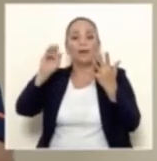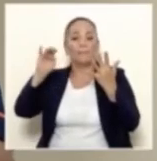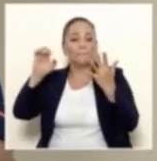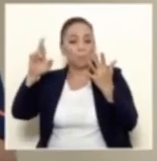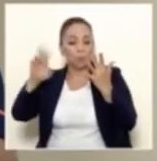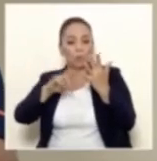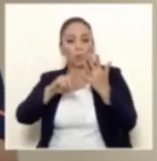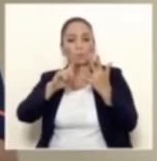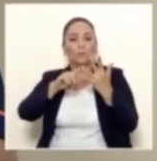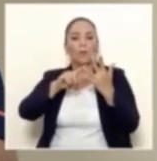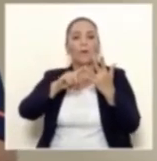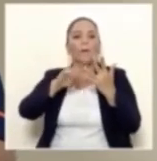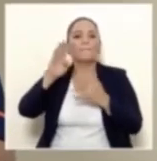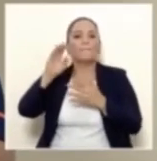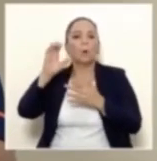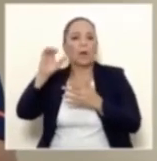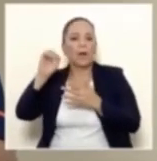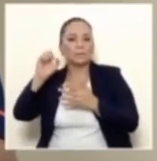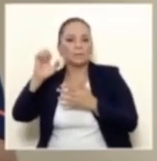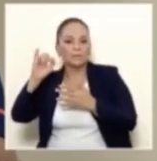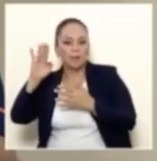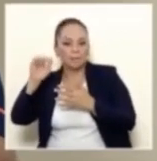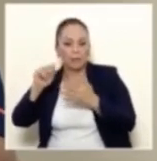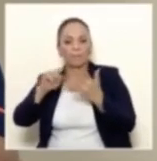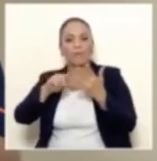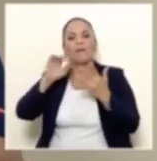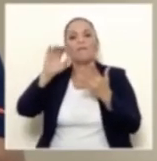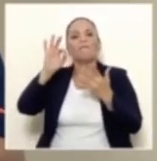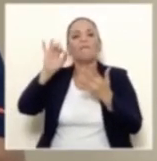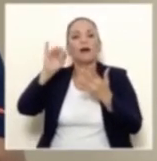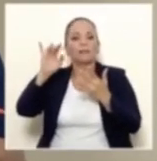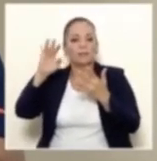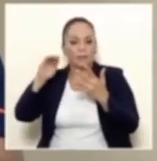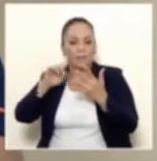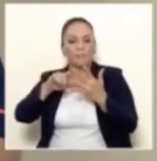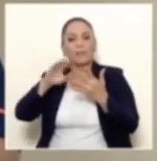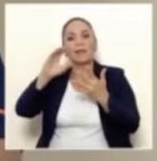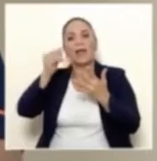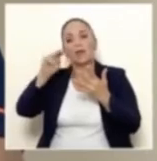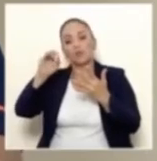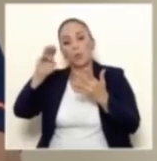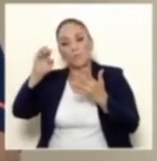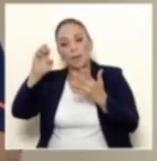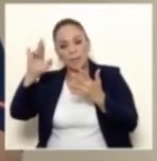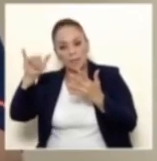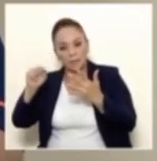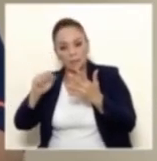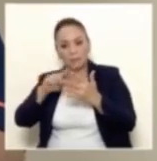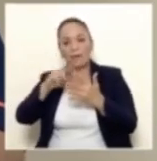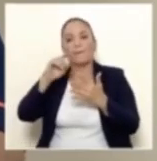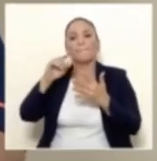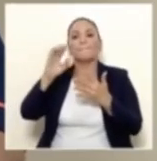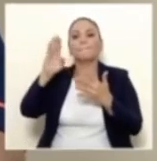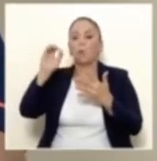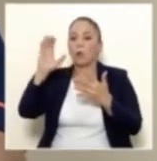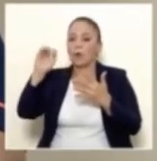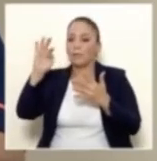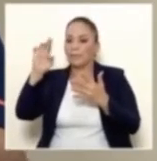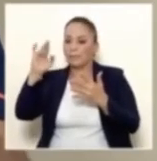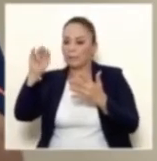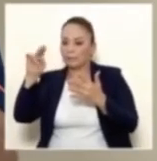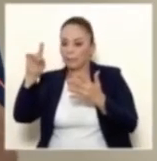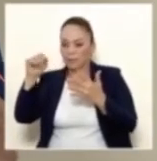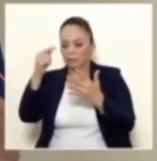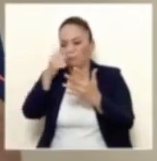si boca del ceiba fátima caño las marías y boca trinidad sobre la